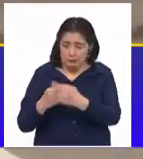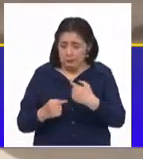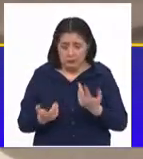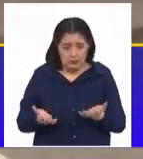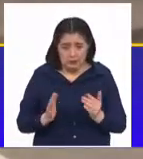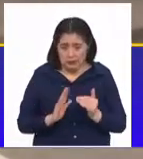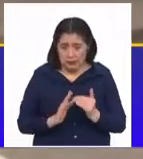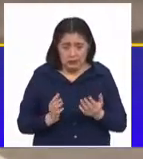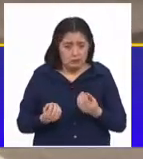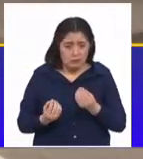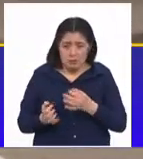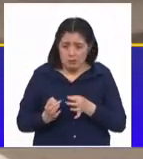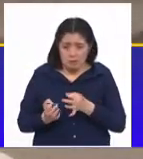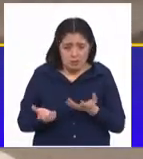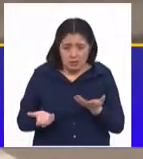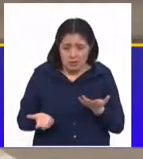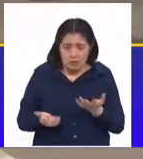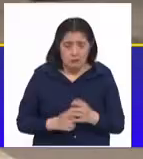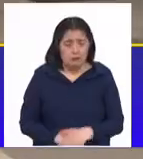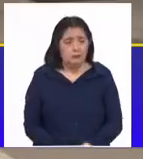llegar a casa?